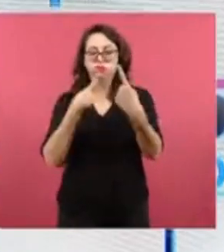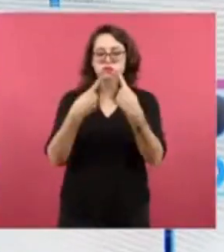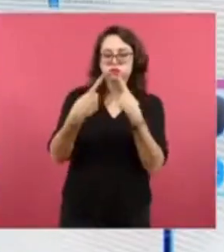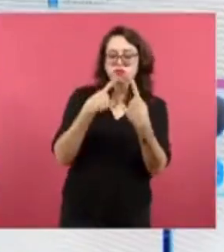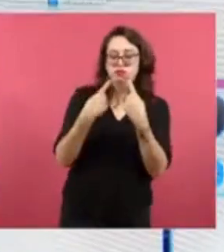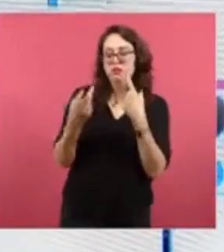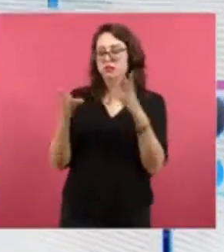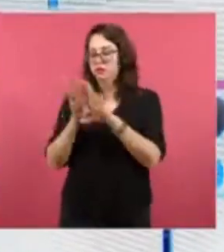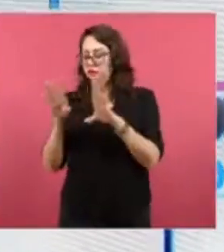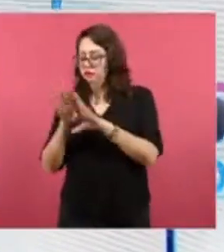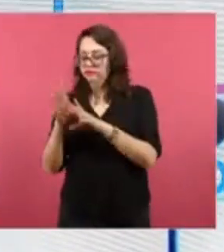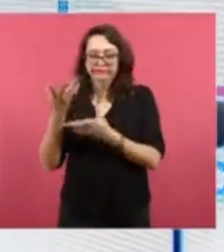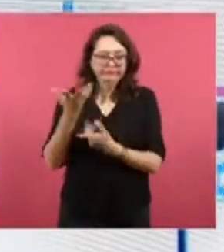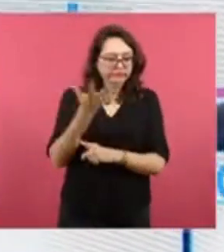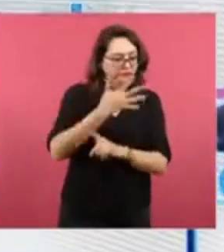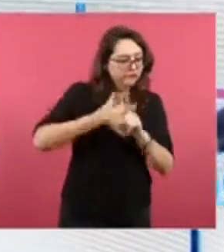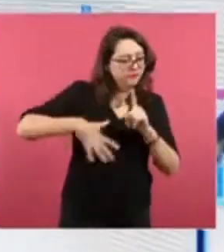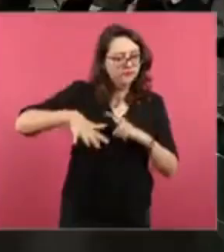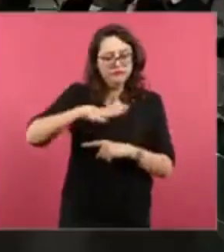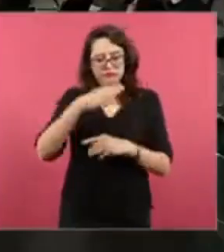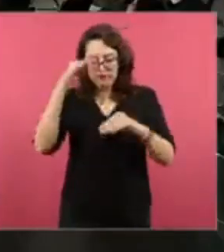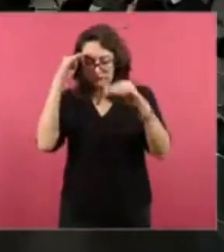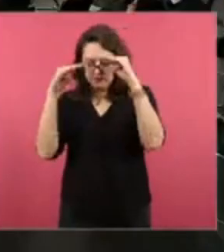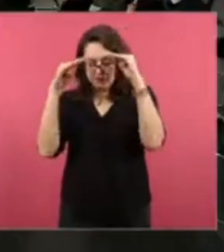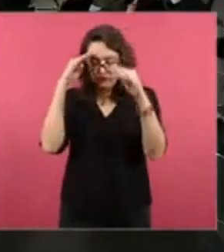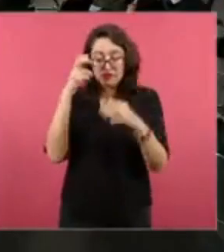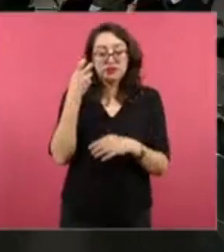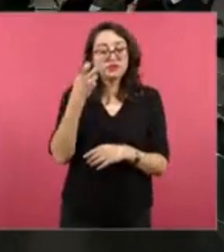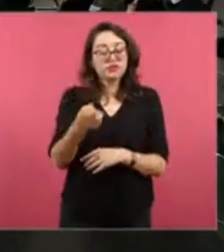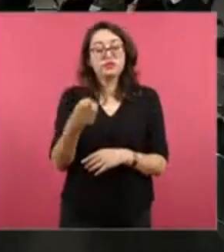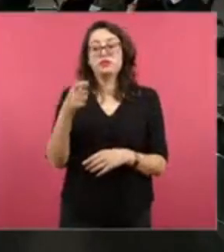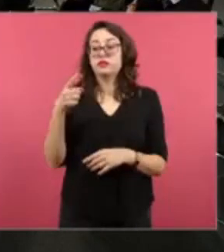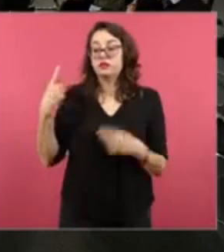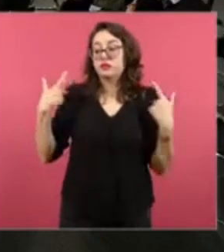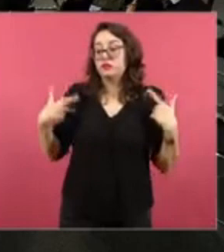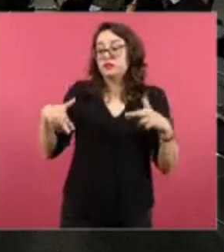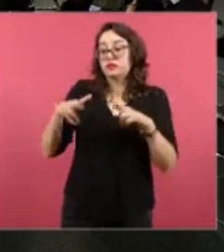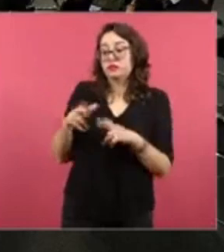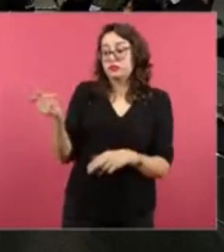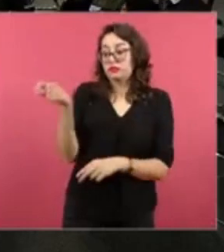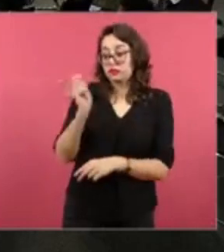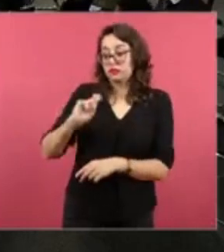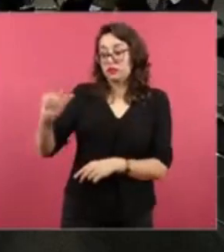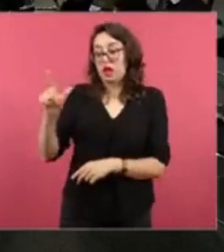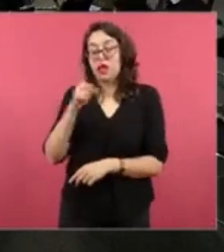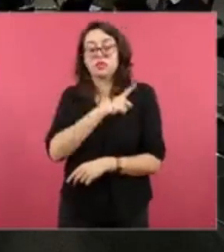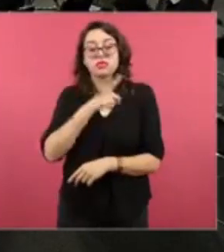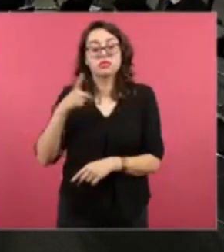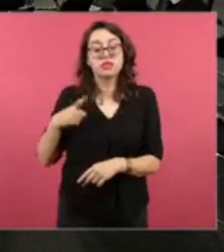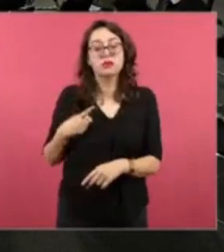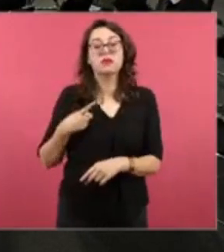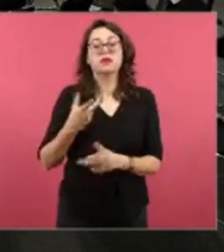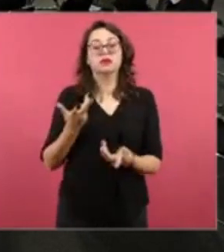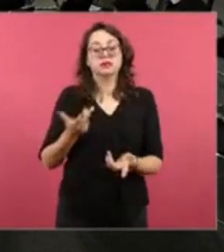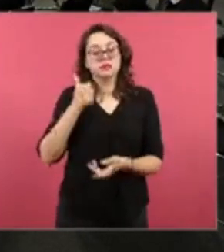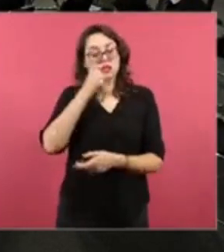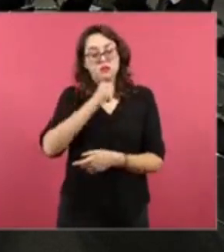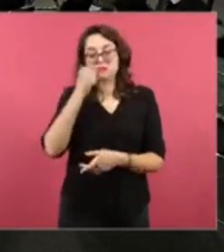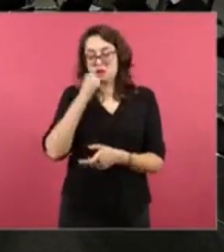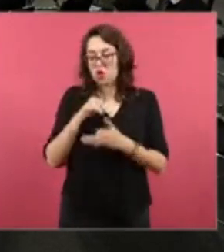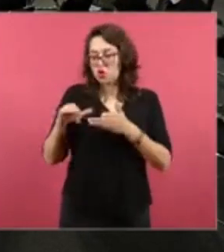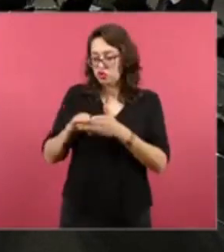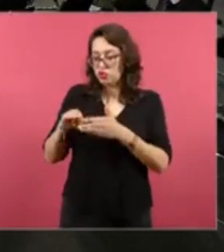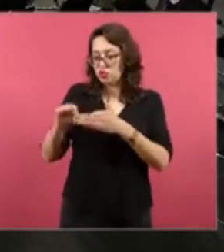la formación continua debe de ser un eje fundamental del desarrollo de la actividad profesional de los maestros. Y hemos